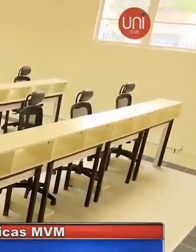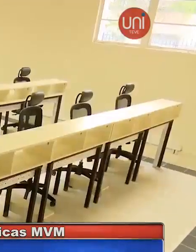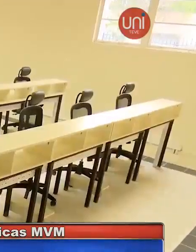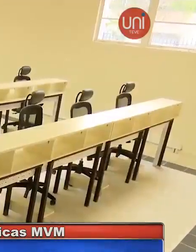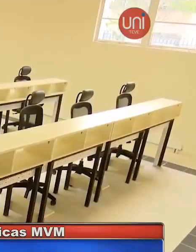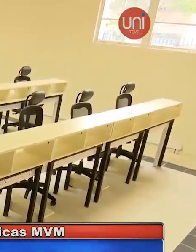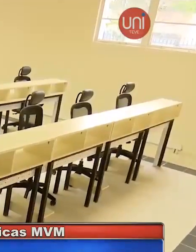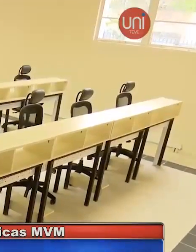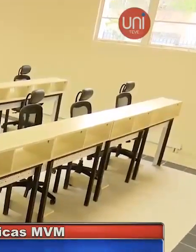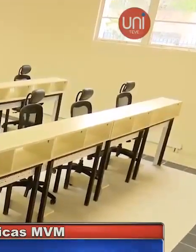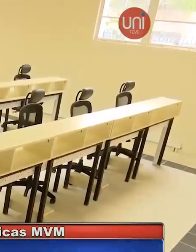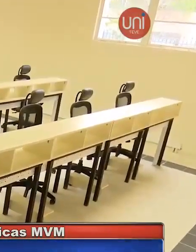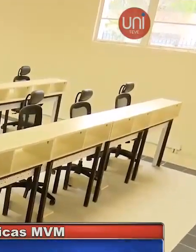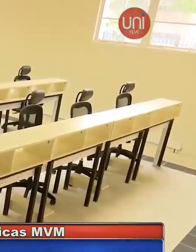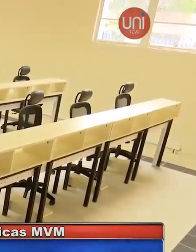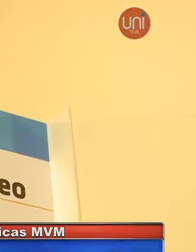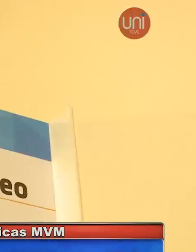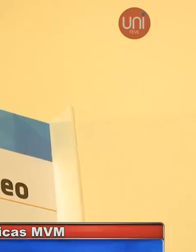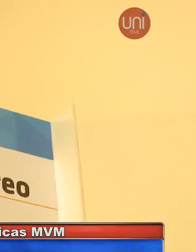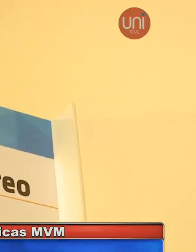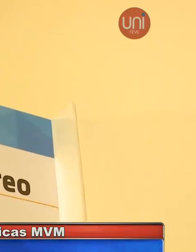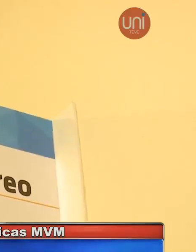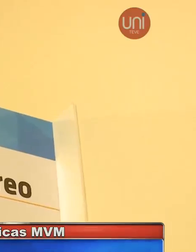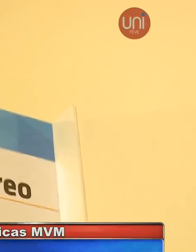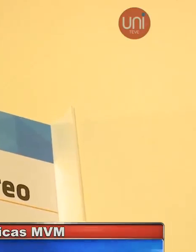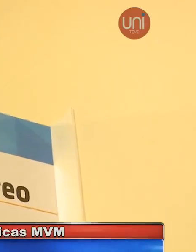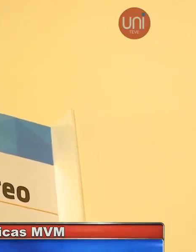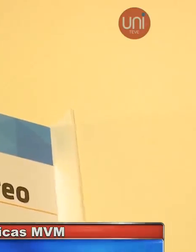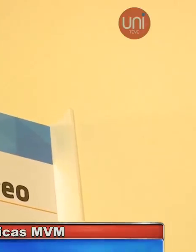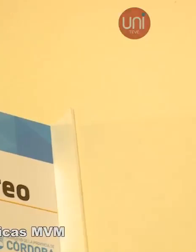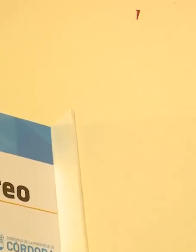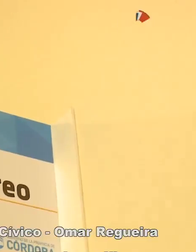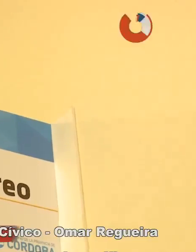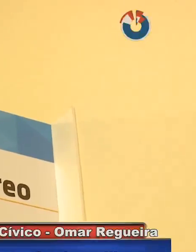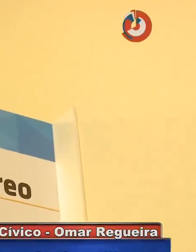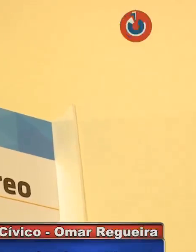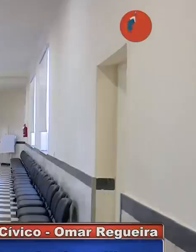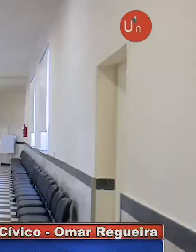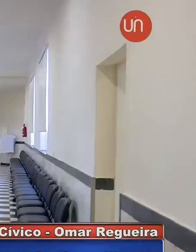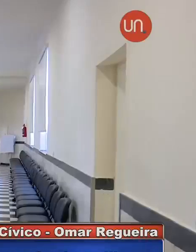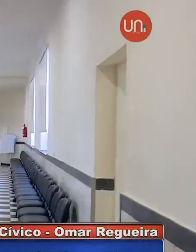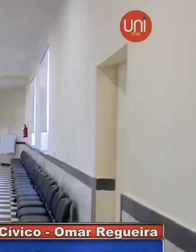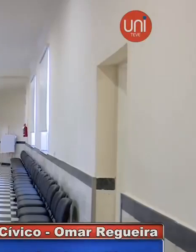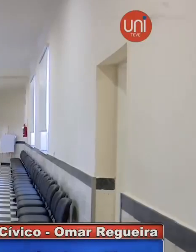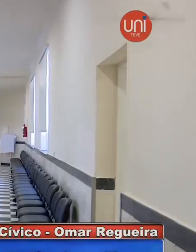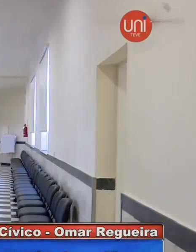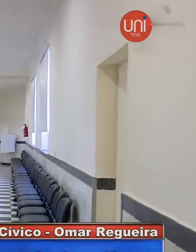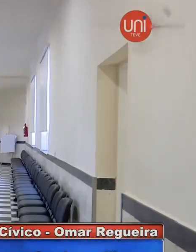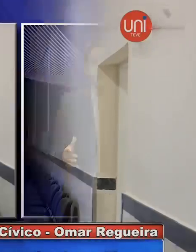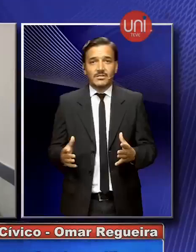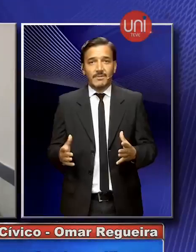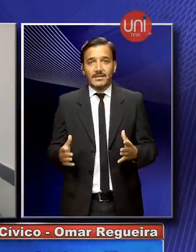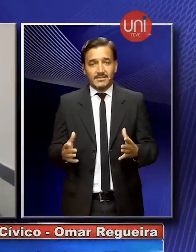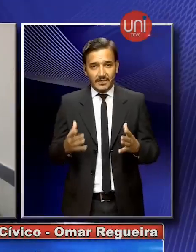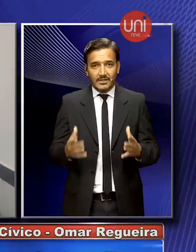no podemos ver adentro la viga cómo está hecha, se lo tiene que ver el profesional que la calculó primero. Claro. Ustedes pueden llegar a exigir, ¿no? Ustedes, digamos, la